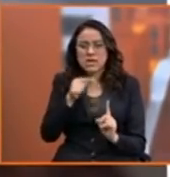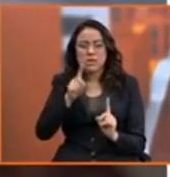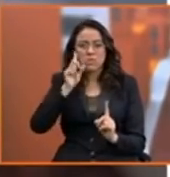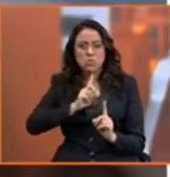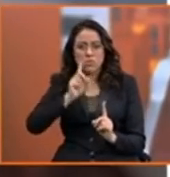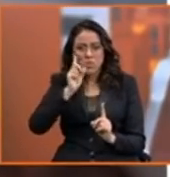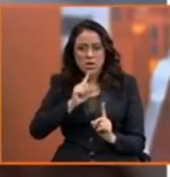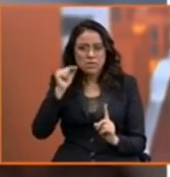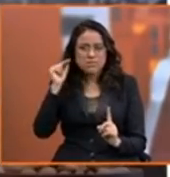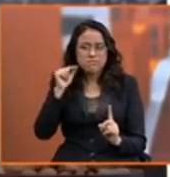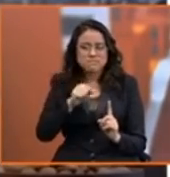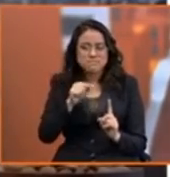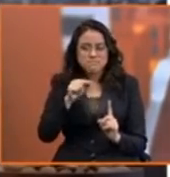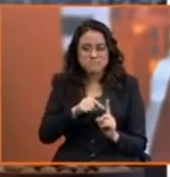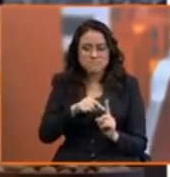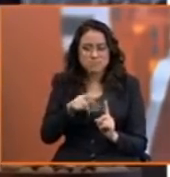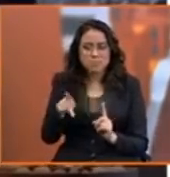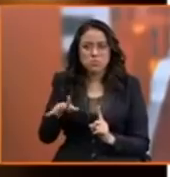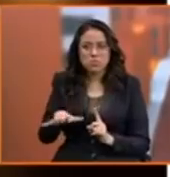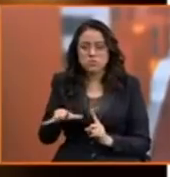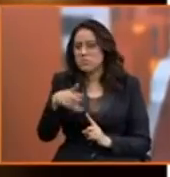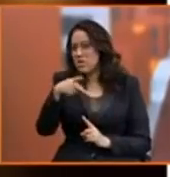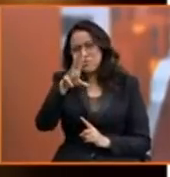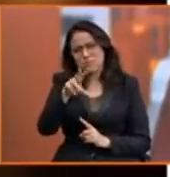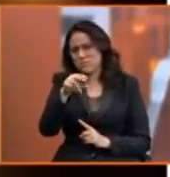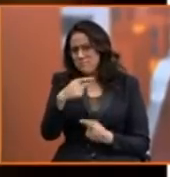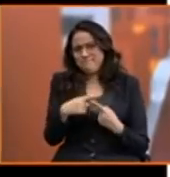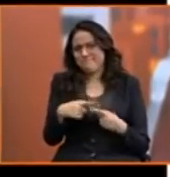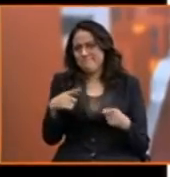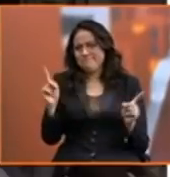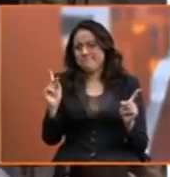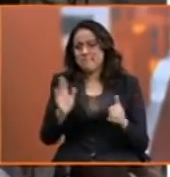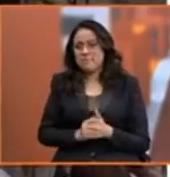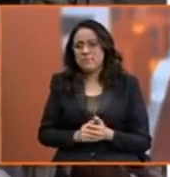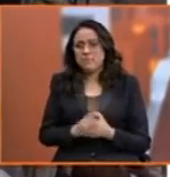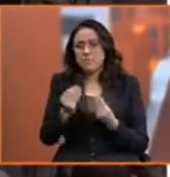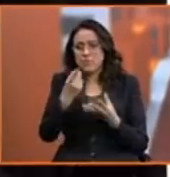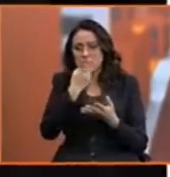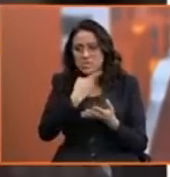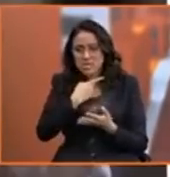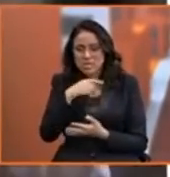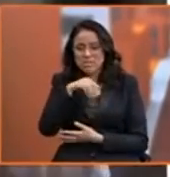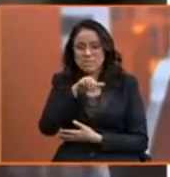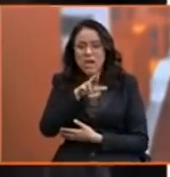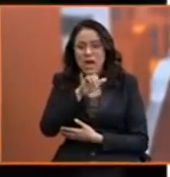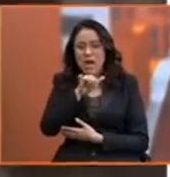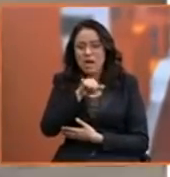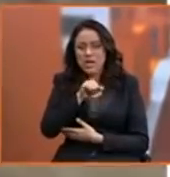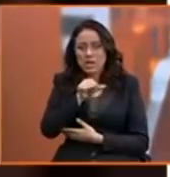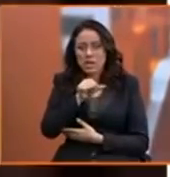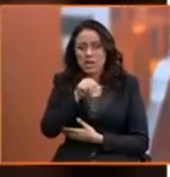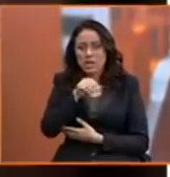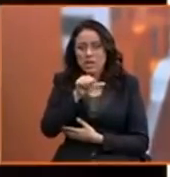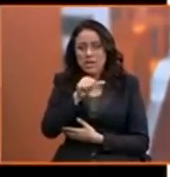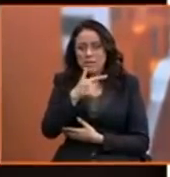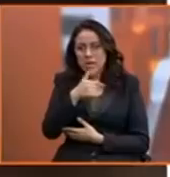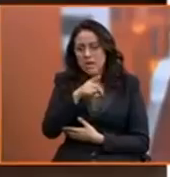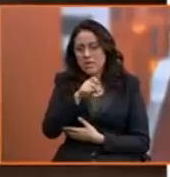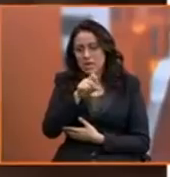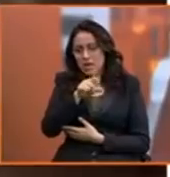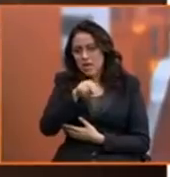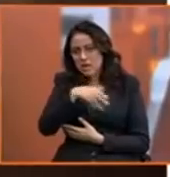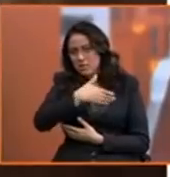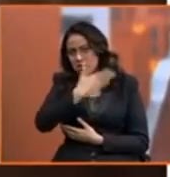mujer que prostituta, pero no tiene nada que ver. O sea, nos han, claro, dicho muchas cosas de María Magdalena. La verdad, la ciencia cierta,